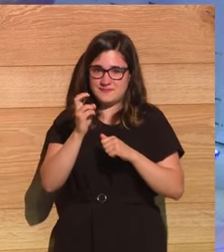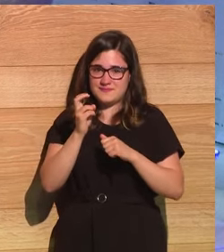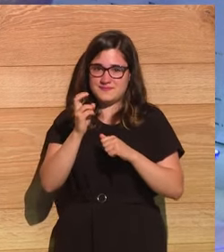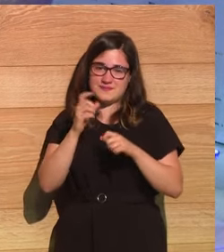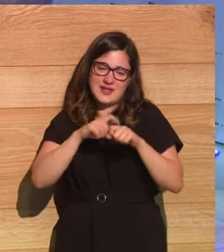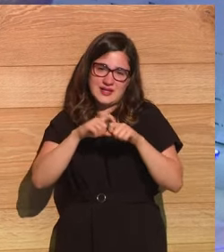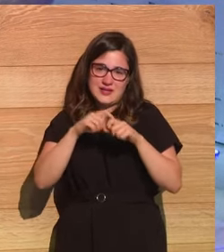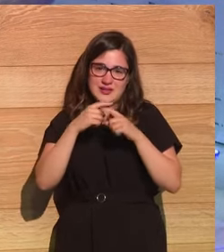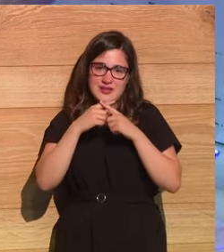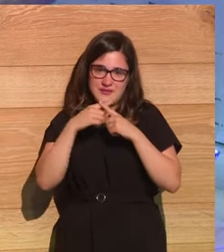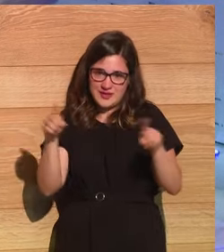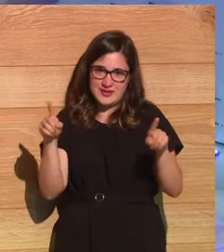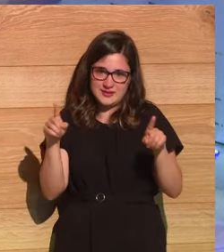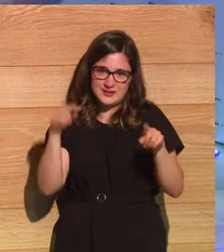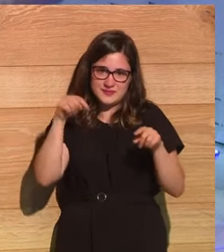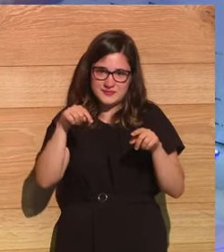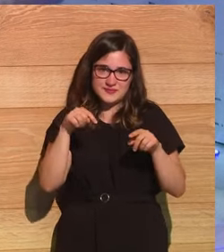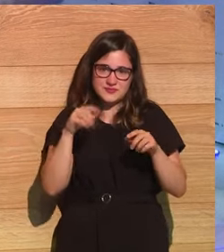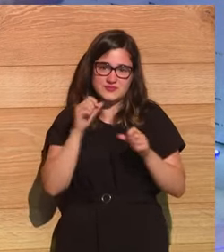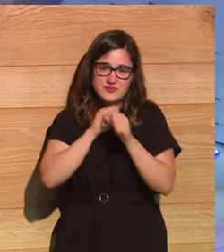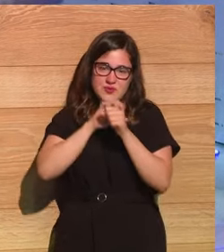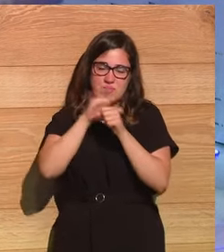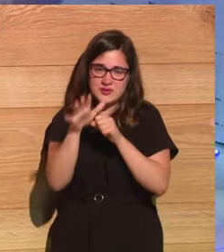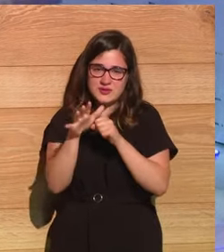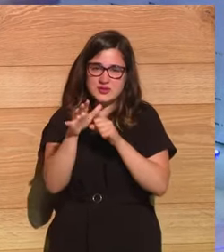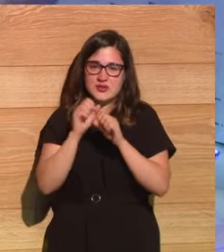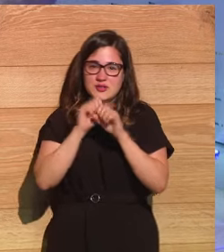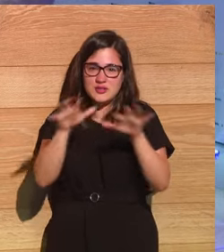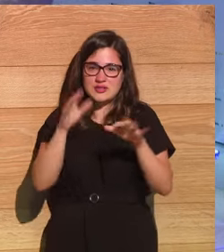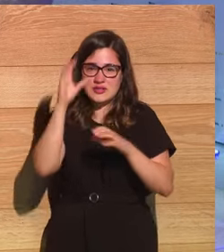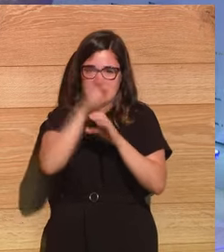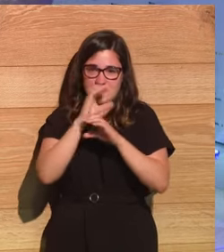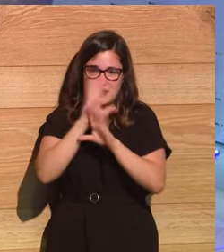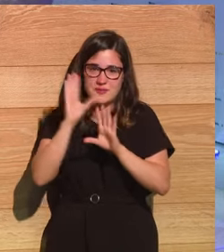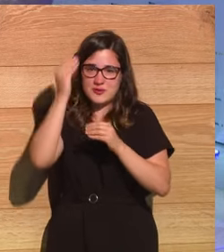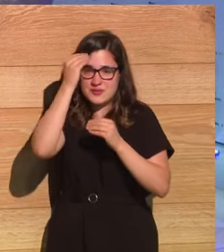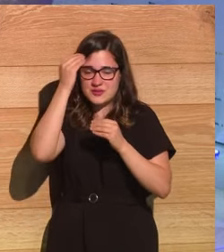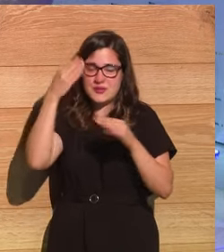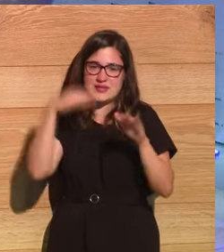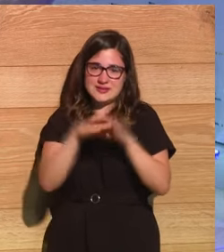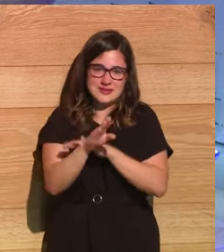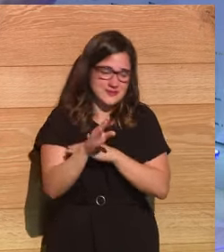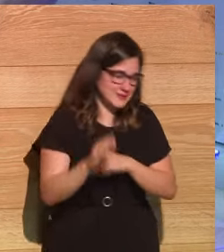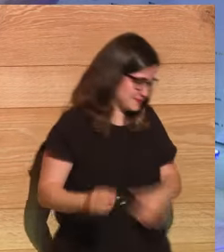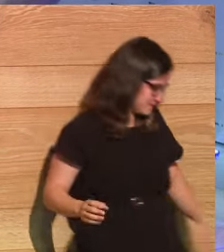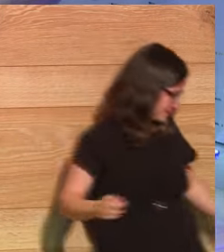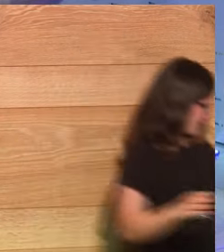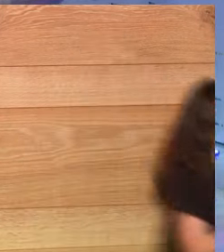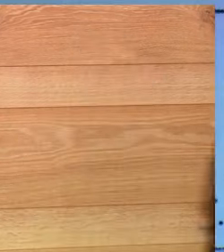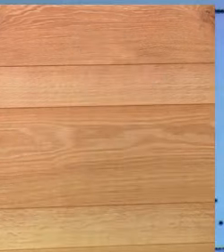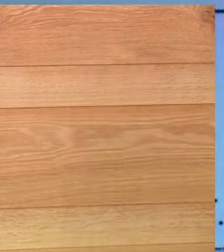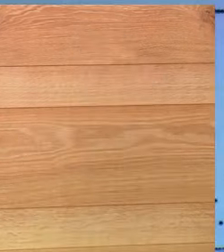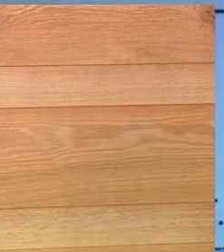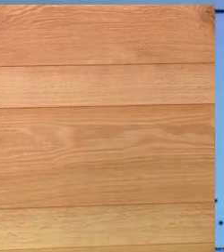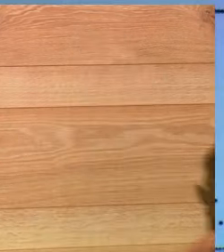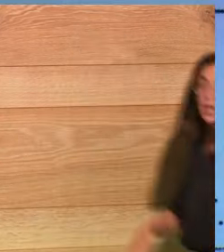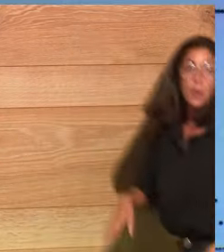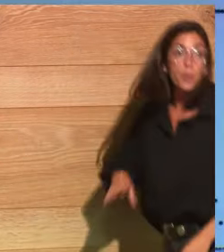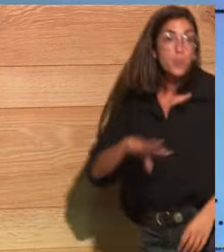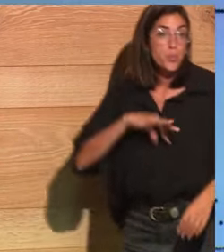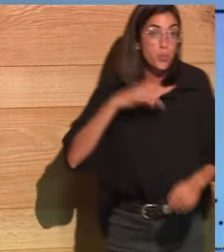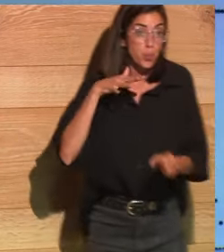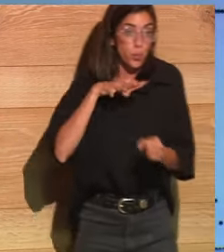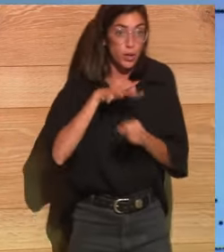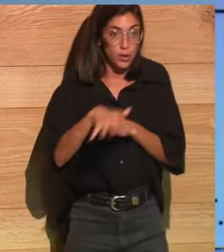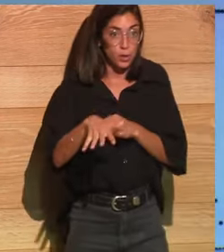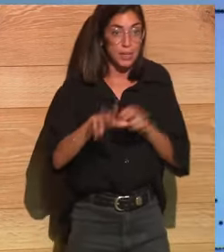como otro género diferente. Esto es más una divulgación científica, pero creo que muy accesible y que cubre pues